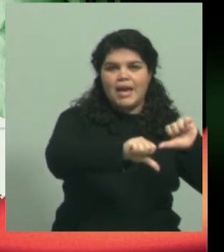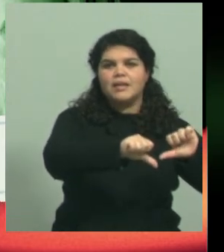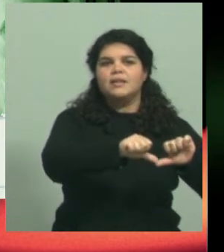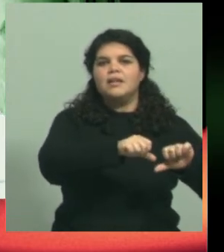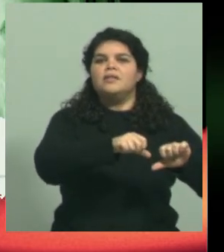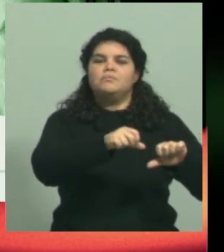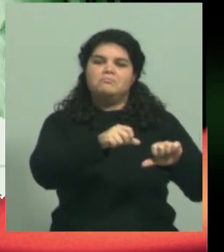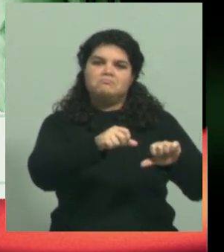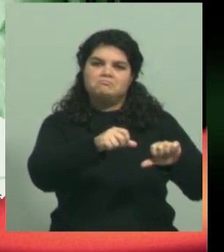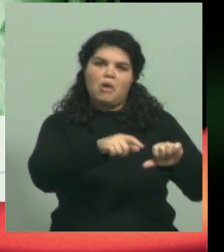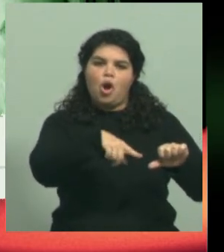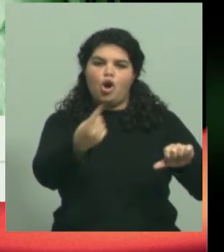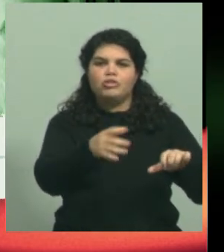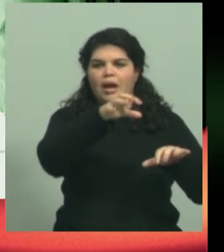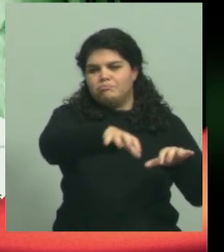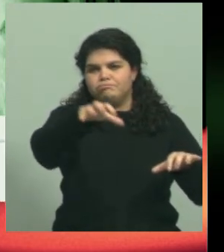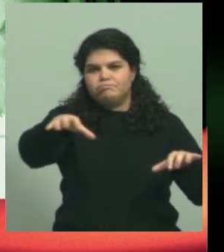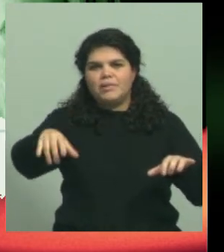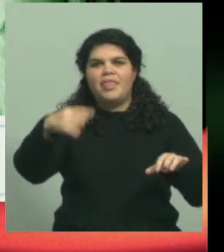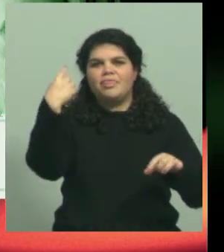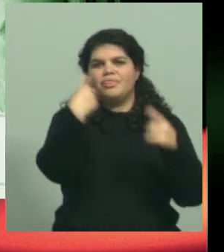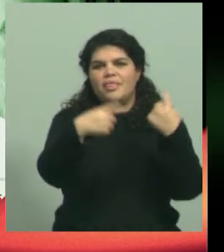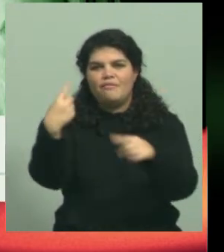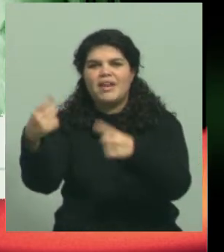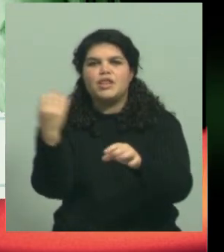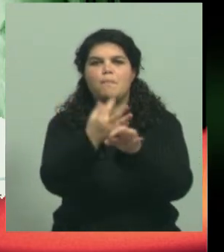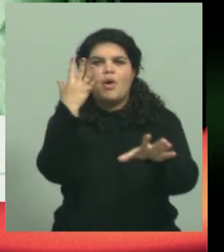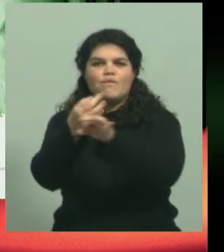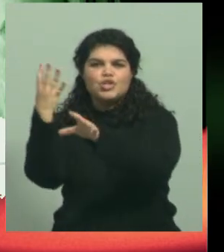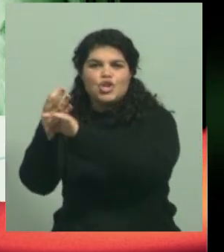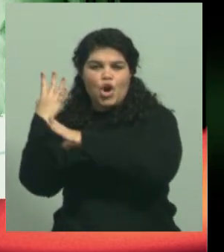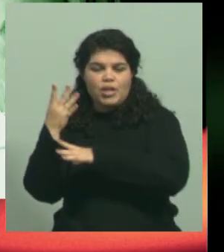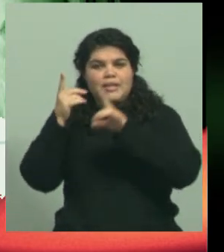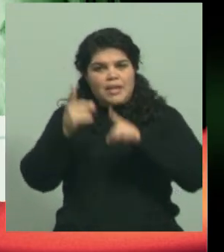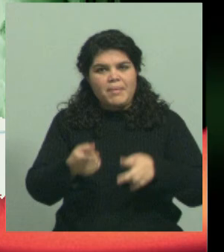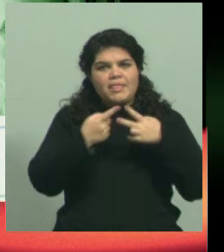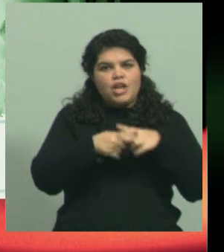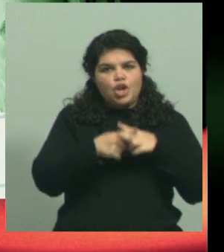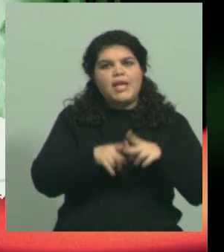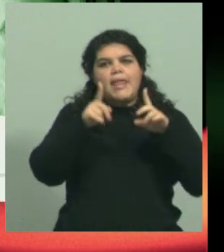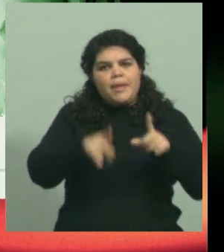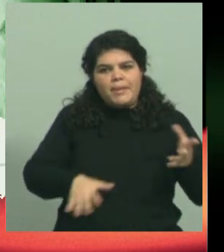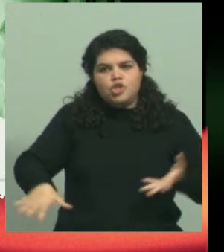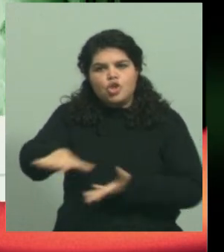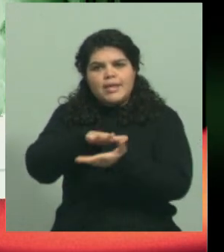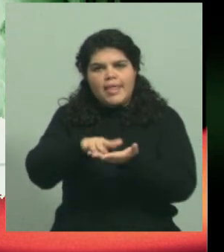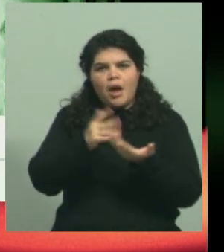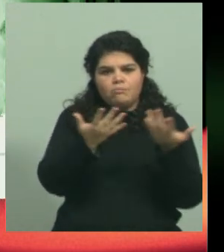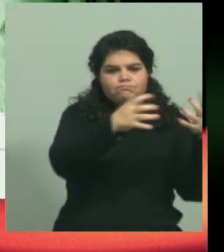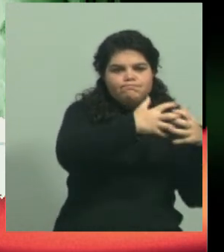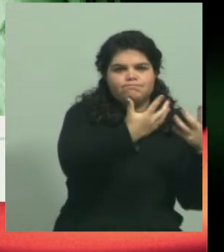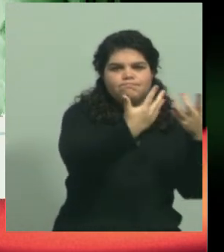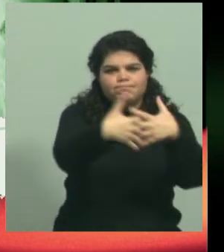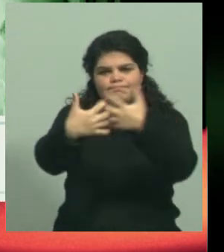las distintas disciplinas, también con la tecnología. Me parece que es interesante y sobre todo que la sociedad sepa lo que está sucediendo. Así es